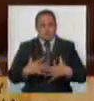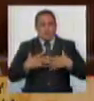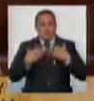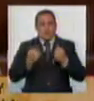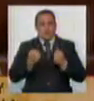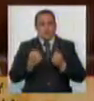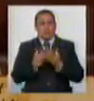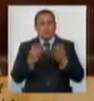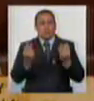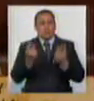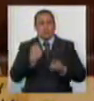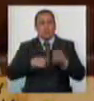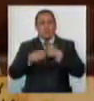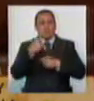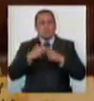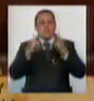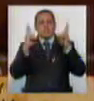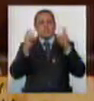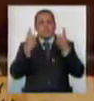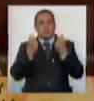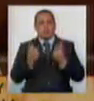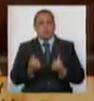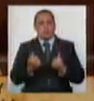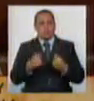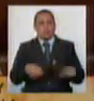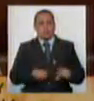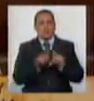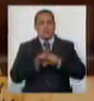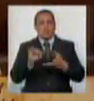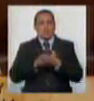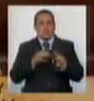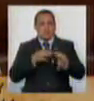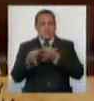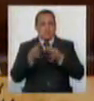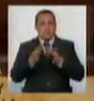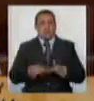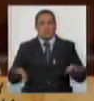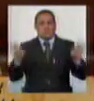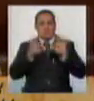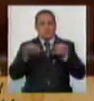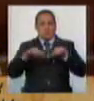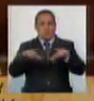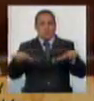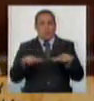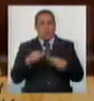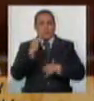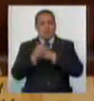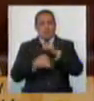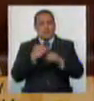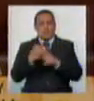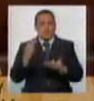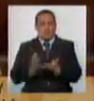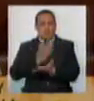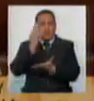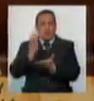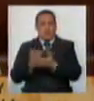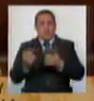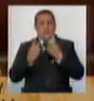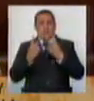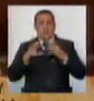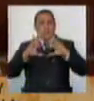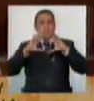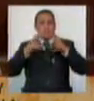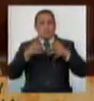sus indicadores macroeconómicos, la cual resalta aún más en un entorno internacional adverso que enfrenta el